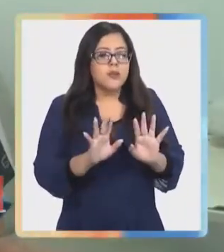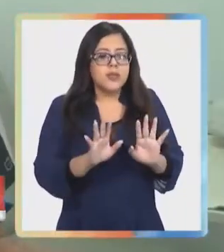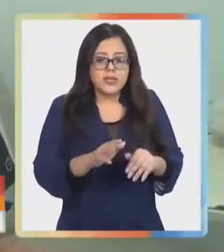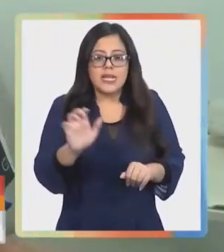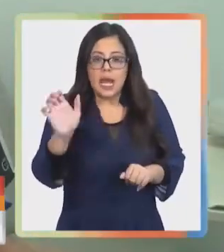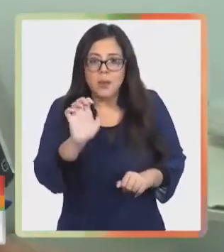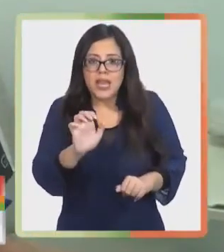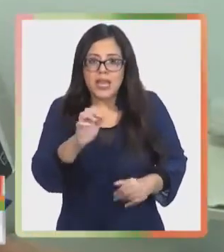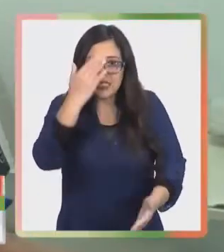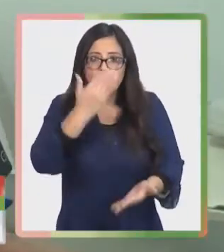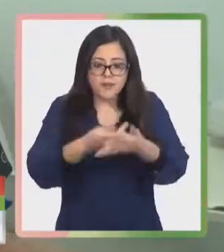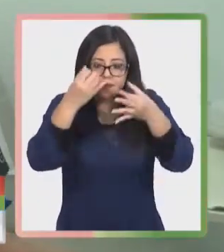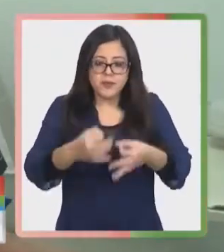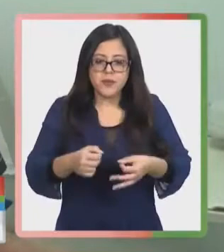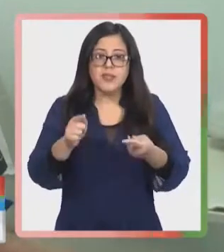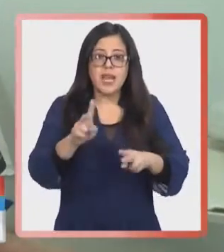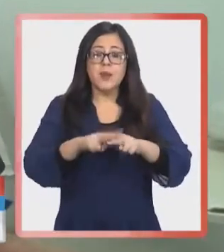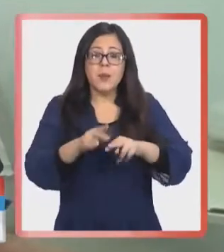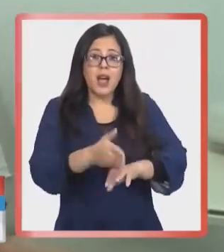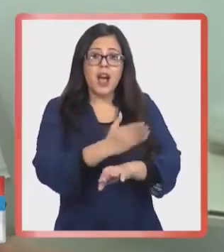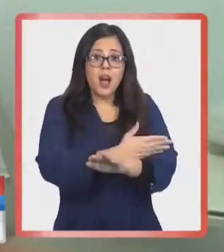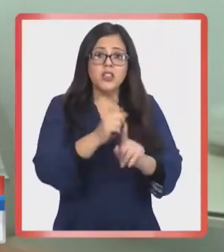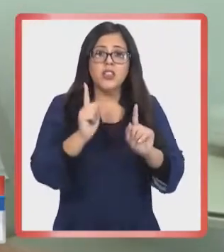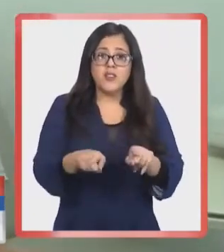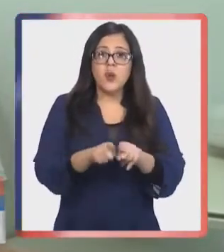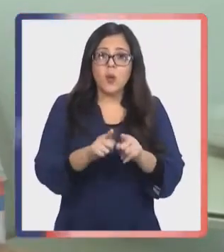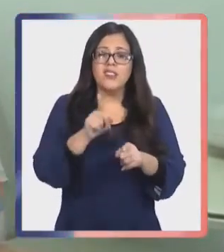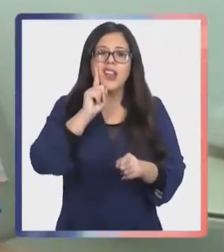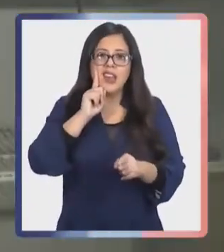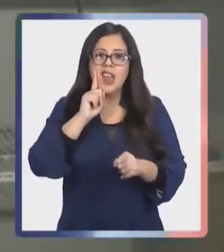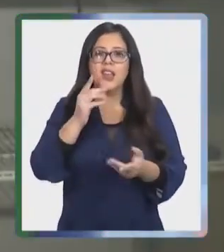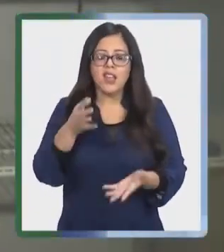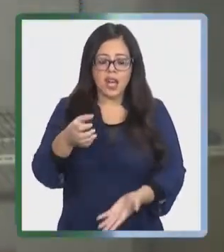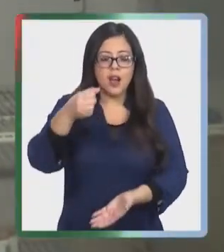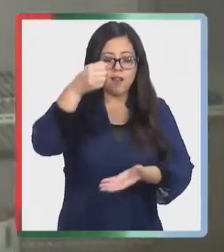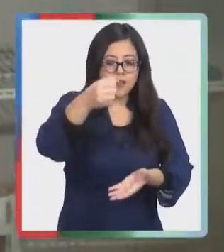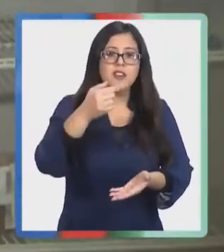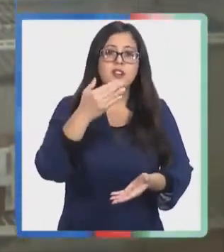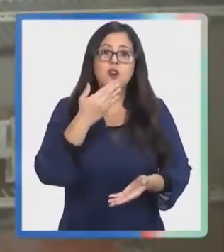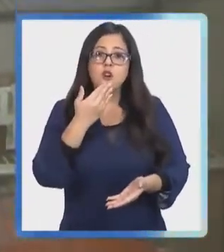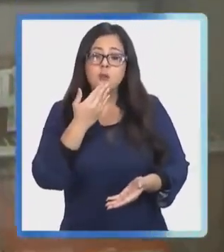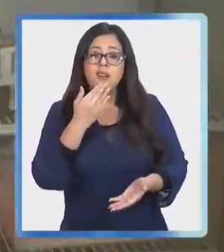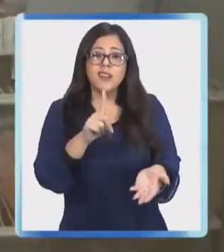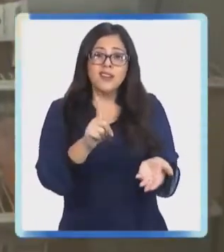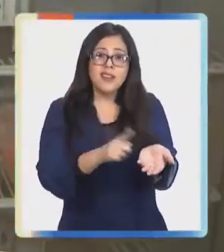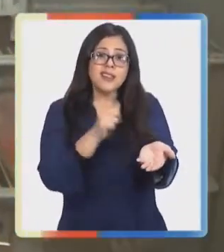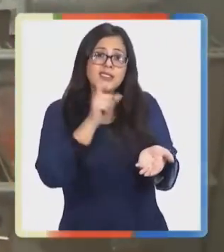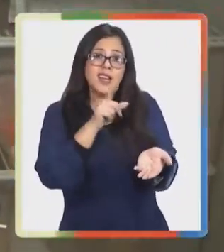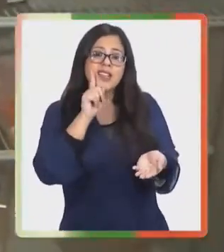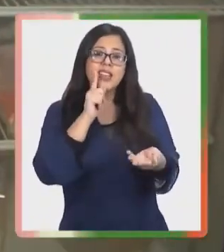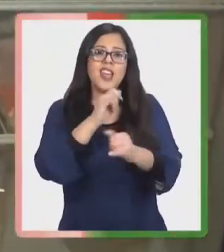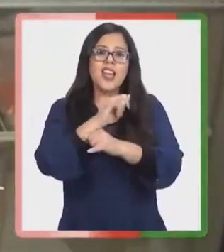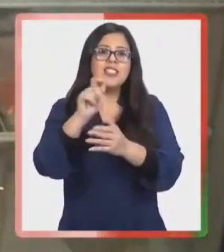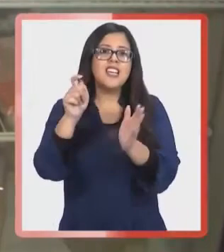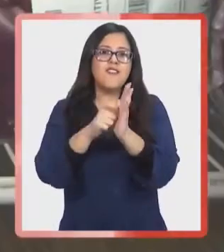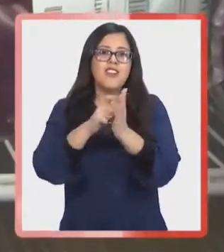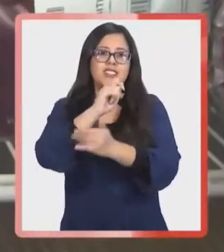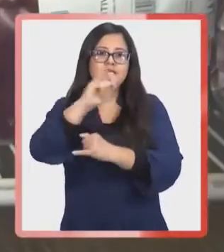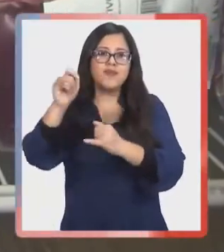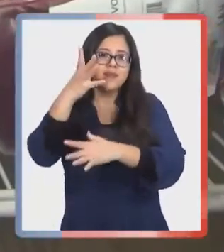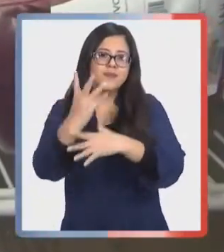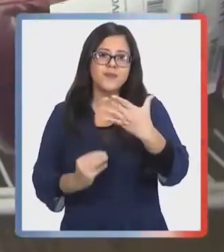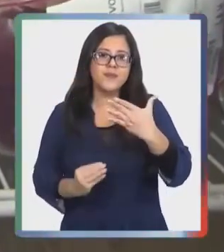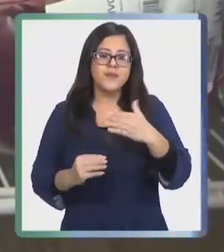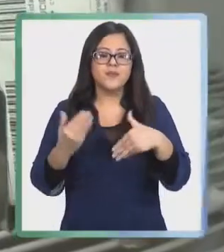actuando sobre una emergencia. Y para estar preparados tenemos que mantener un stock teniendo presente también que la sangre tiene fecha de